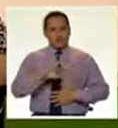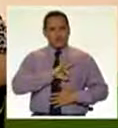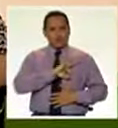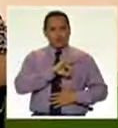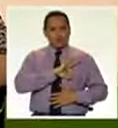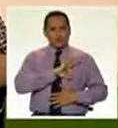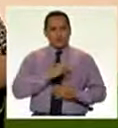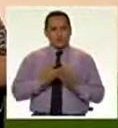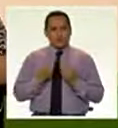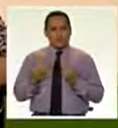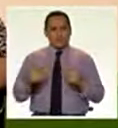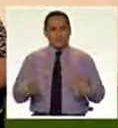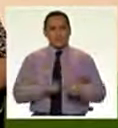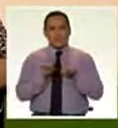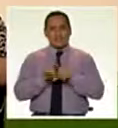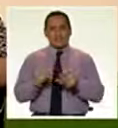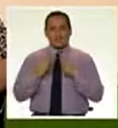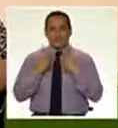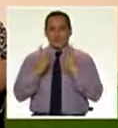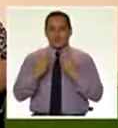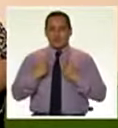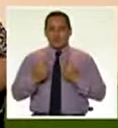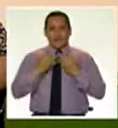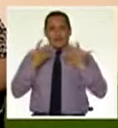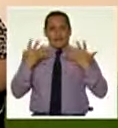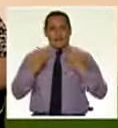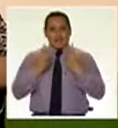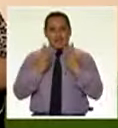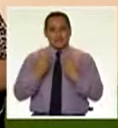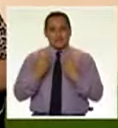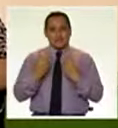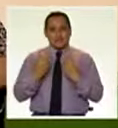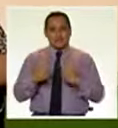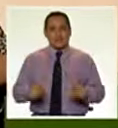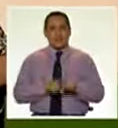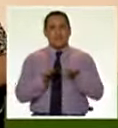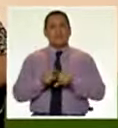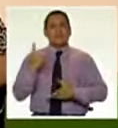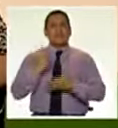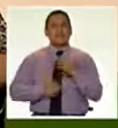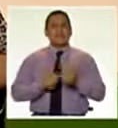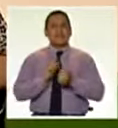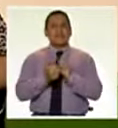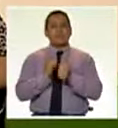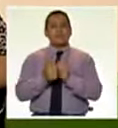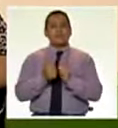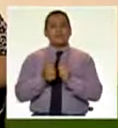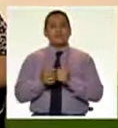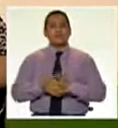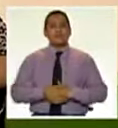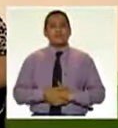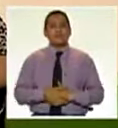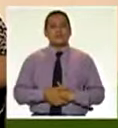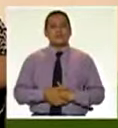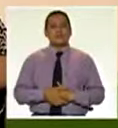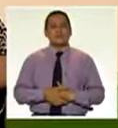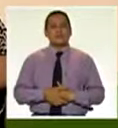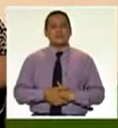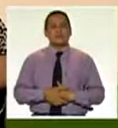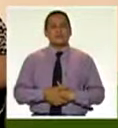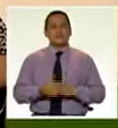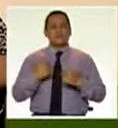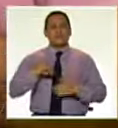y de verdad que a mí me ha llegado de alegría el set. Sí. ¿En qué deporte has ganado todas estas medallas, Silvita?